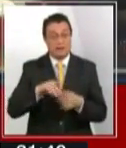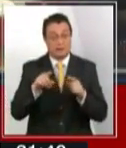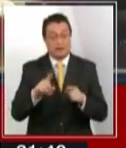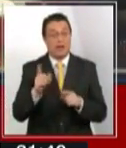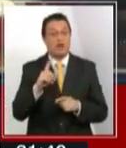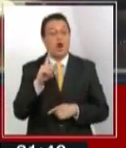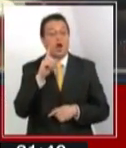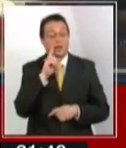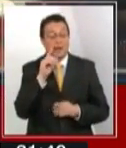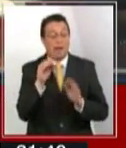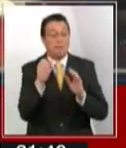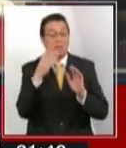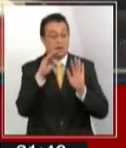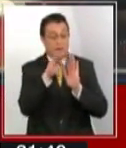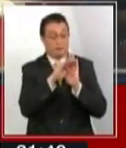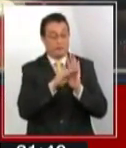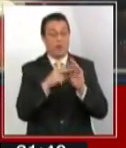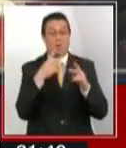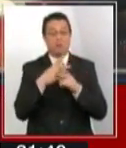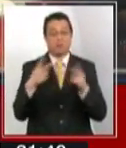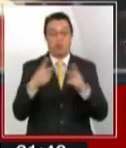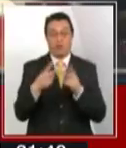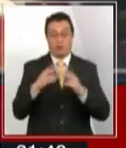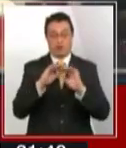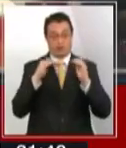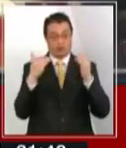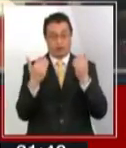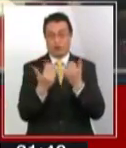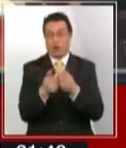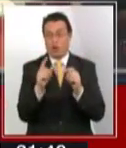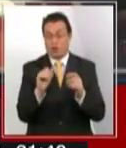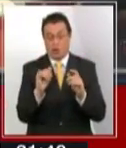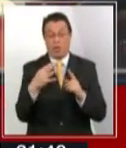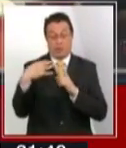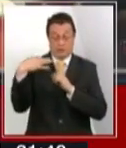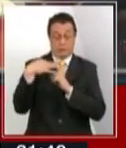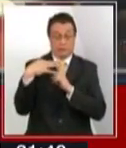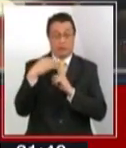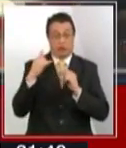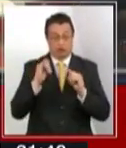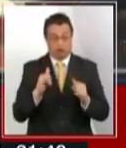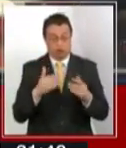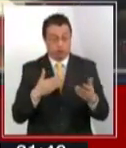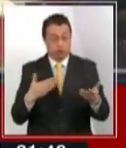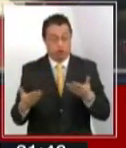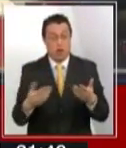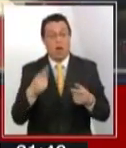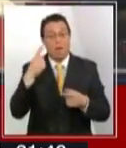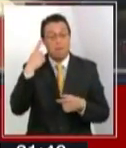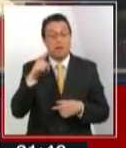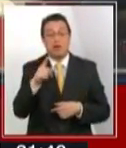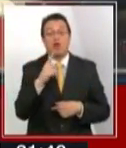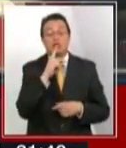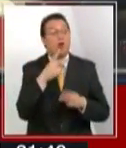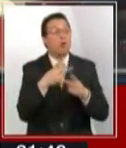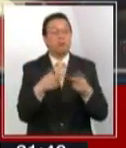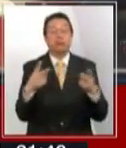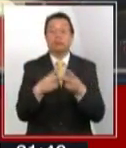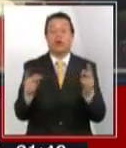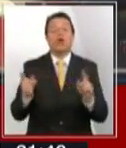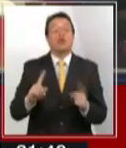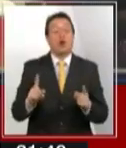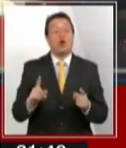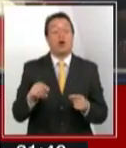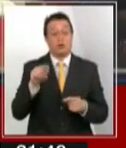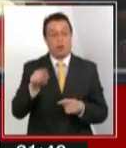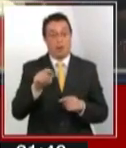primera plana de la atención pública, con toda la autocrítica que tenemos que hacernos, y lo comparto los medios, pero si no estaba en la primera plana, entonces, ¿de por sí